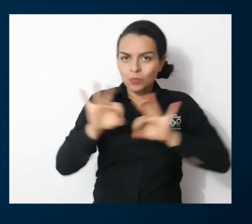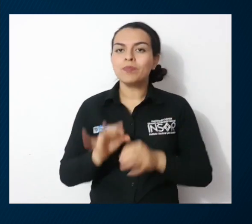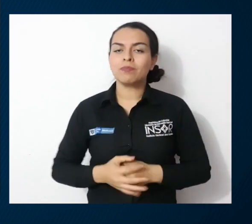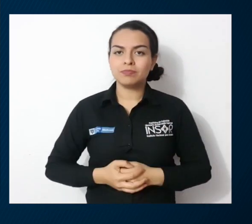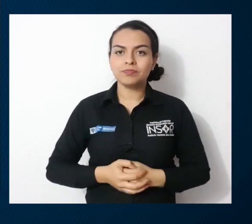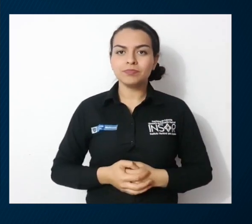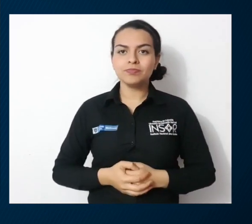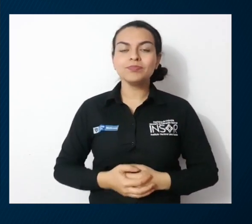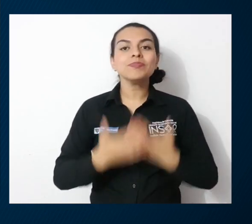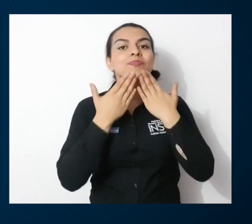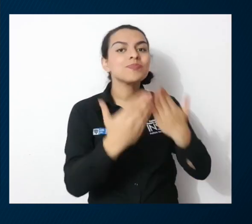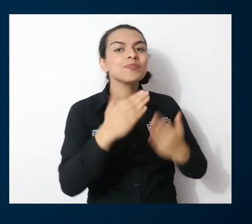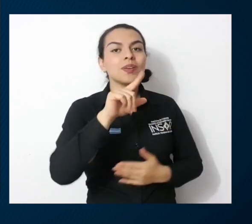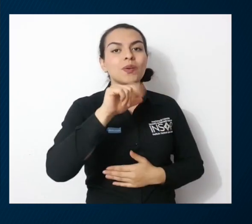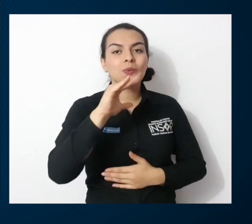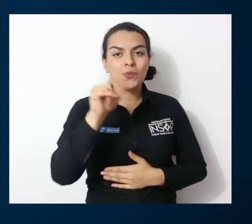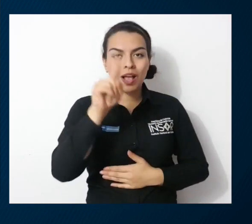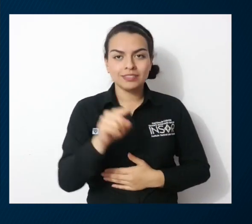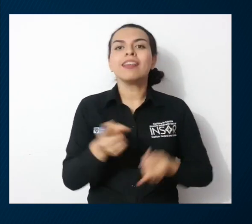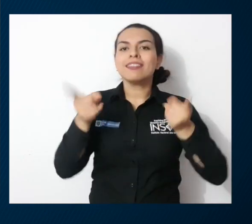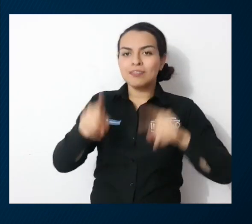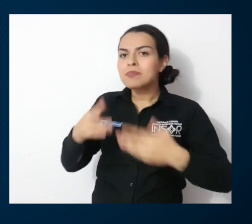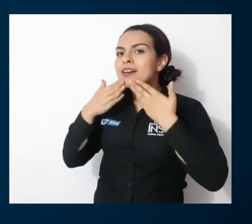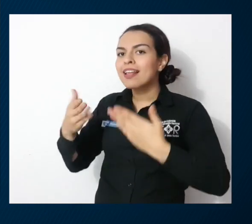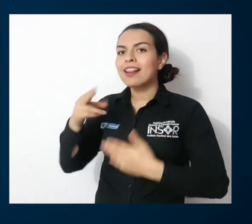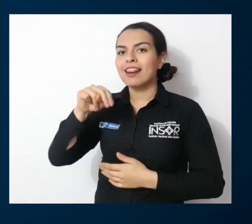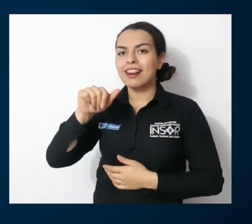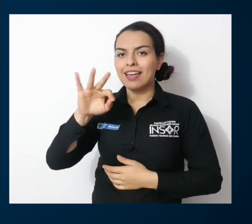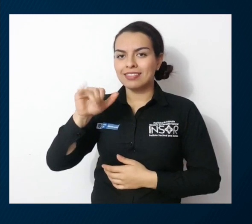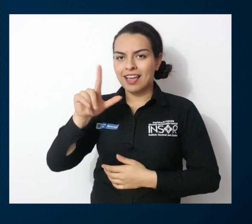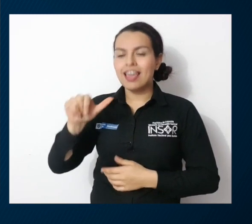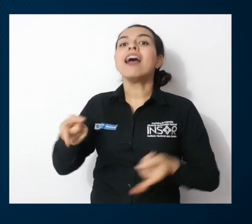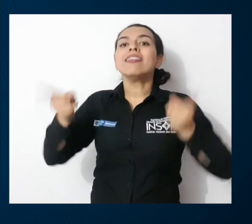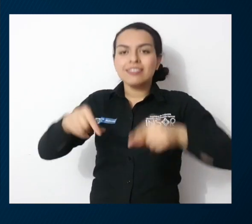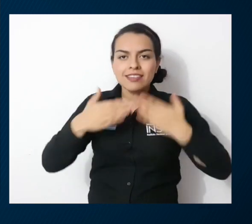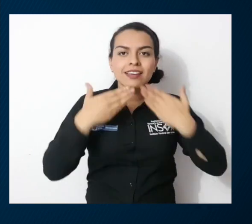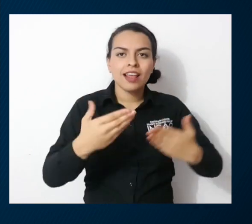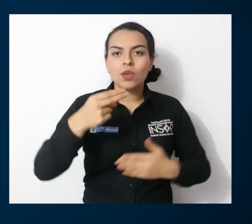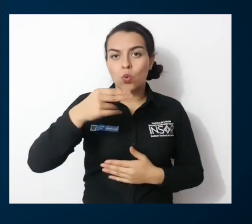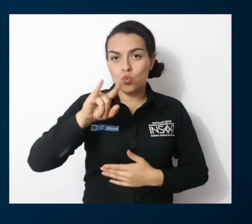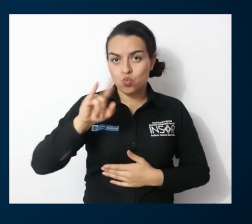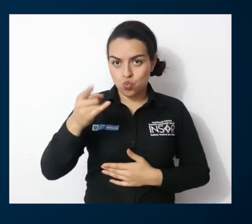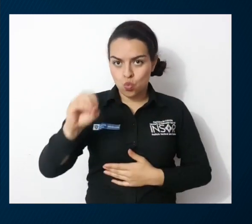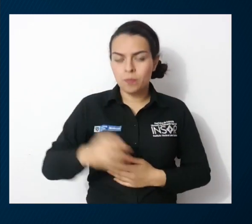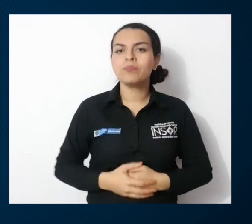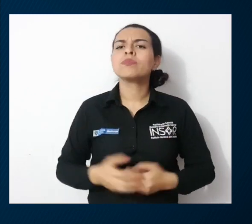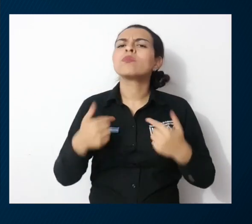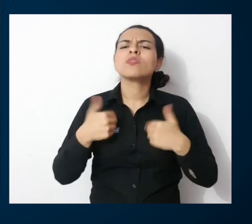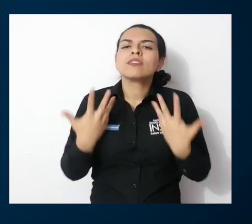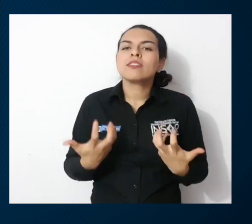hacer. Gracias, Lucas, y gracias también a Natalia y a Hugo. Quisiera